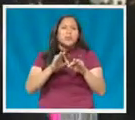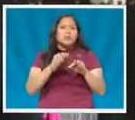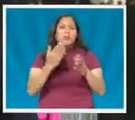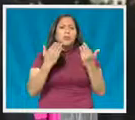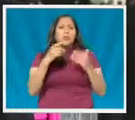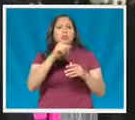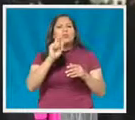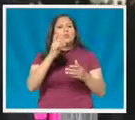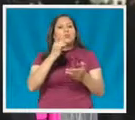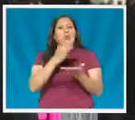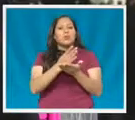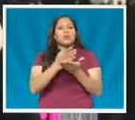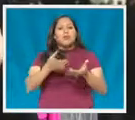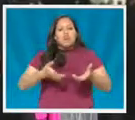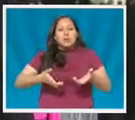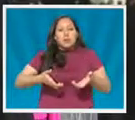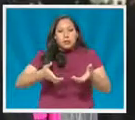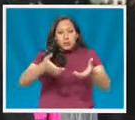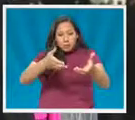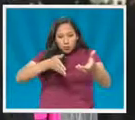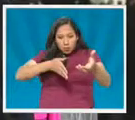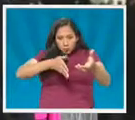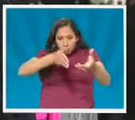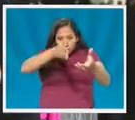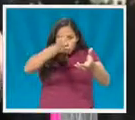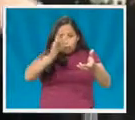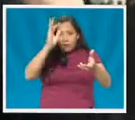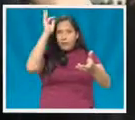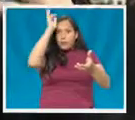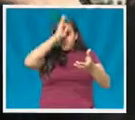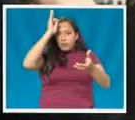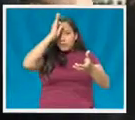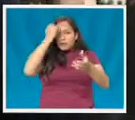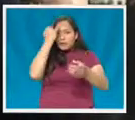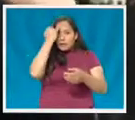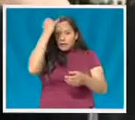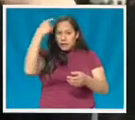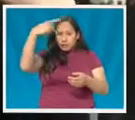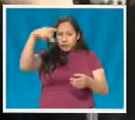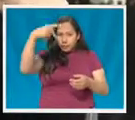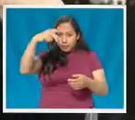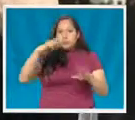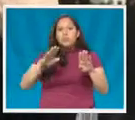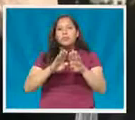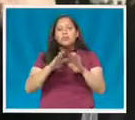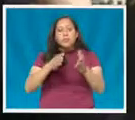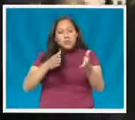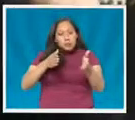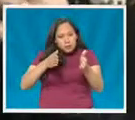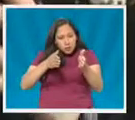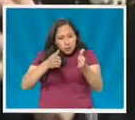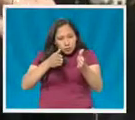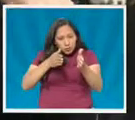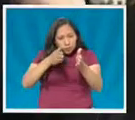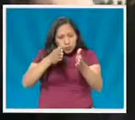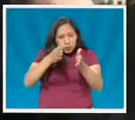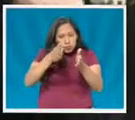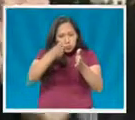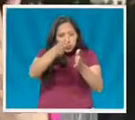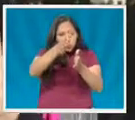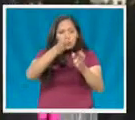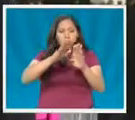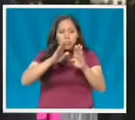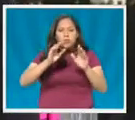un camino ético y filosófico que lleva a un estado